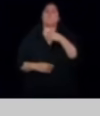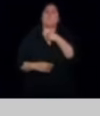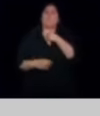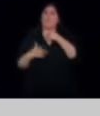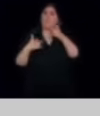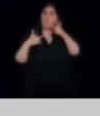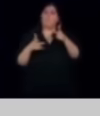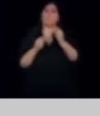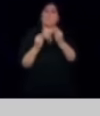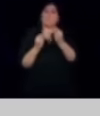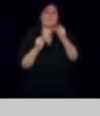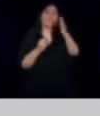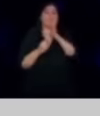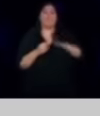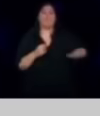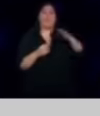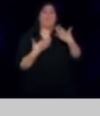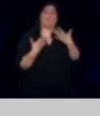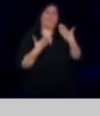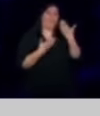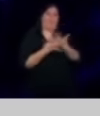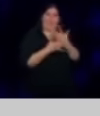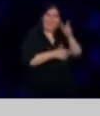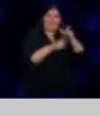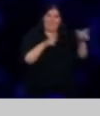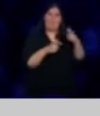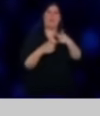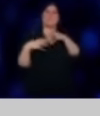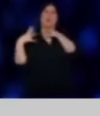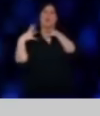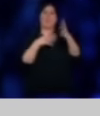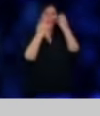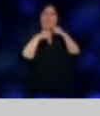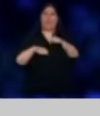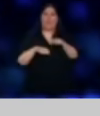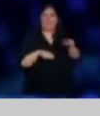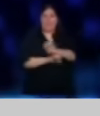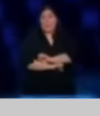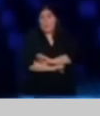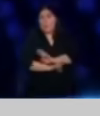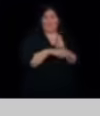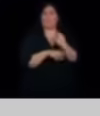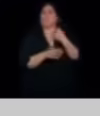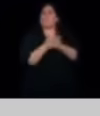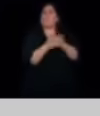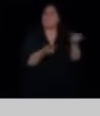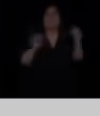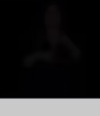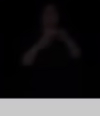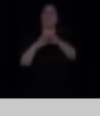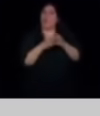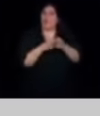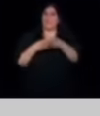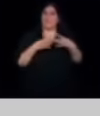al kirchnerismo, también dándole un punto ahí a Patricia Bullrich. Bregman, que había sido una de las grandes victoriosas en el debate anterior, aquí quedó